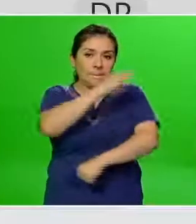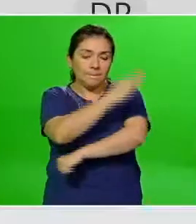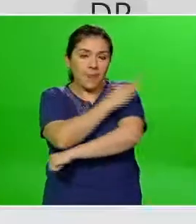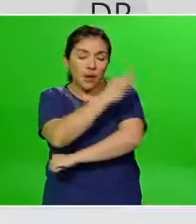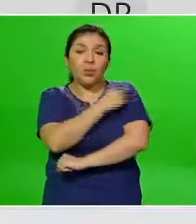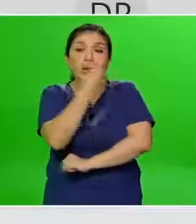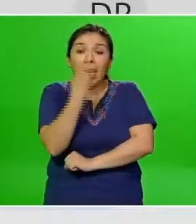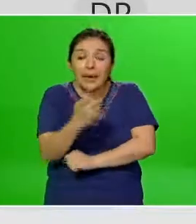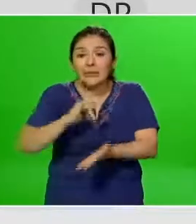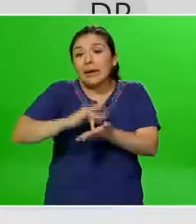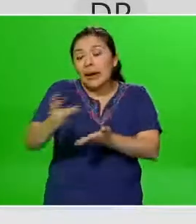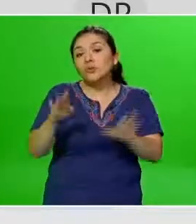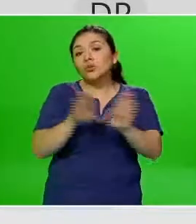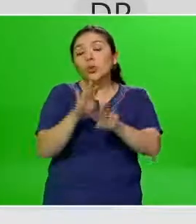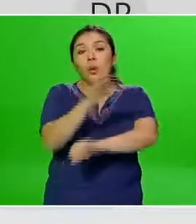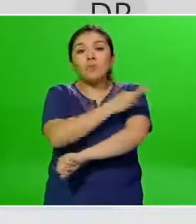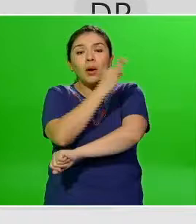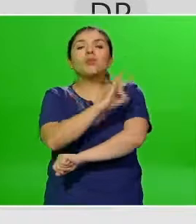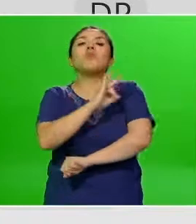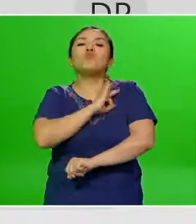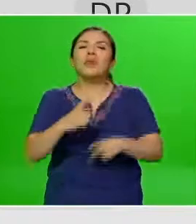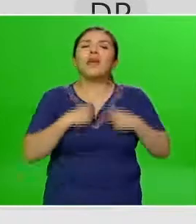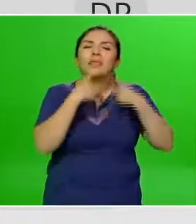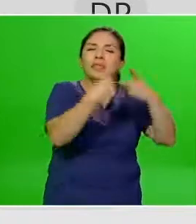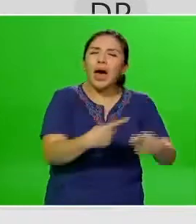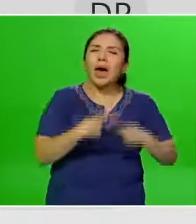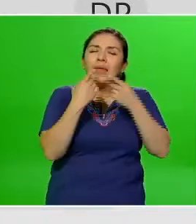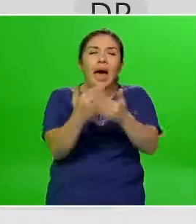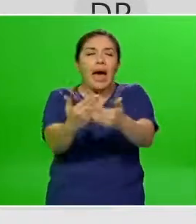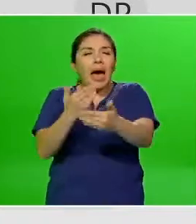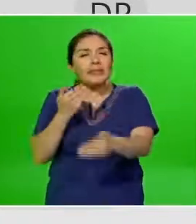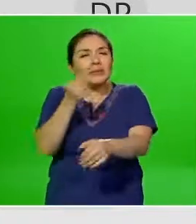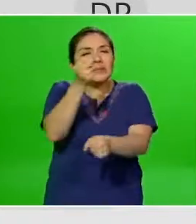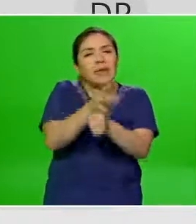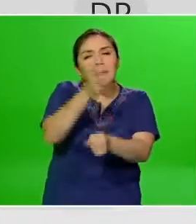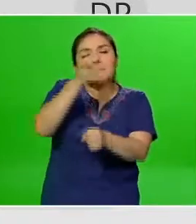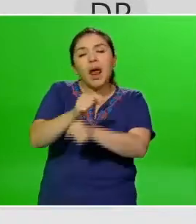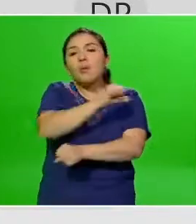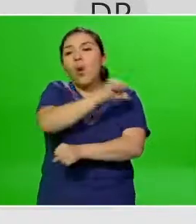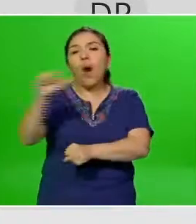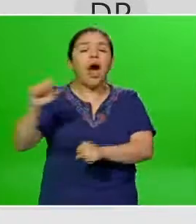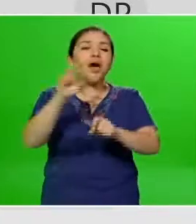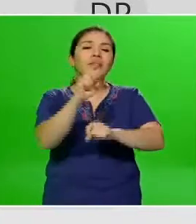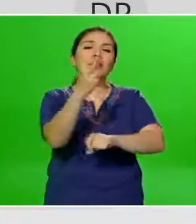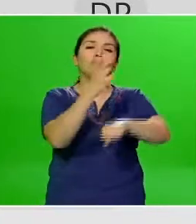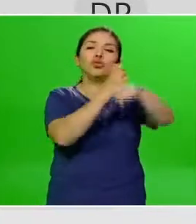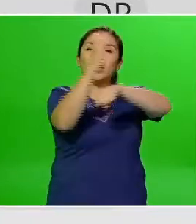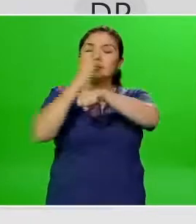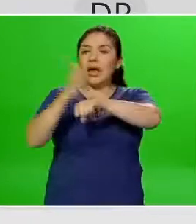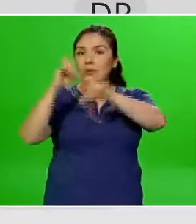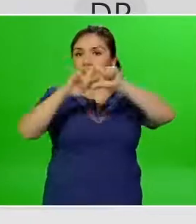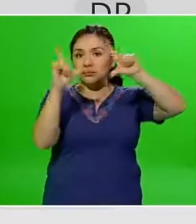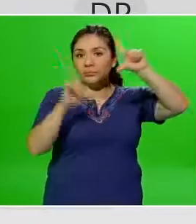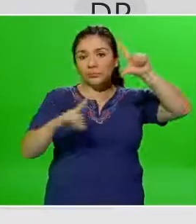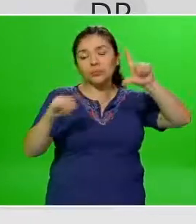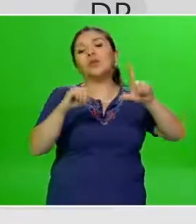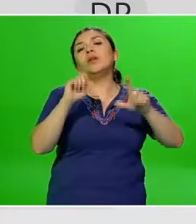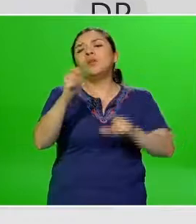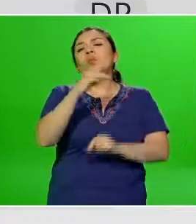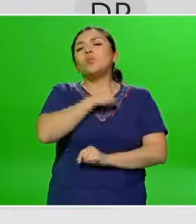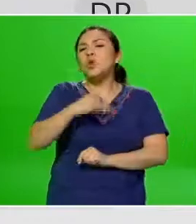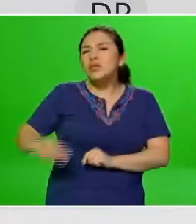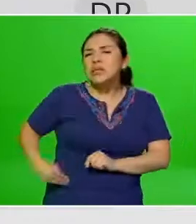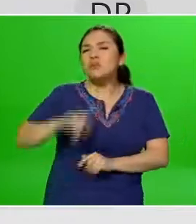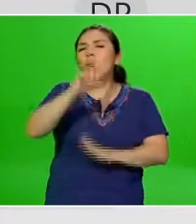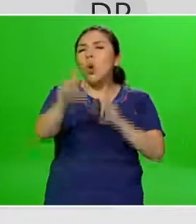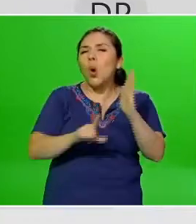de esta manera que la vacuna pueda llegar lo antes posible a cada una de las 32 entidades federativas, a cada uno de los municipios y